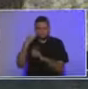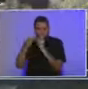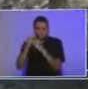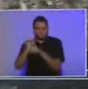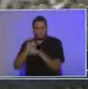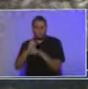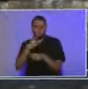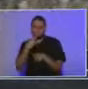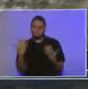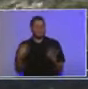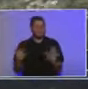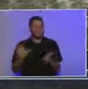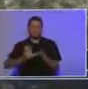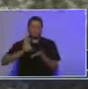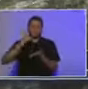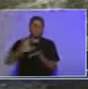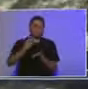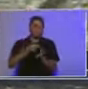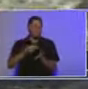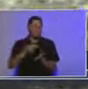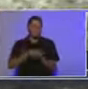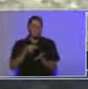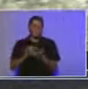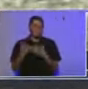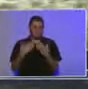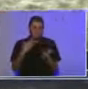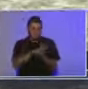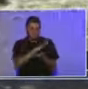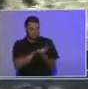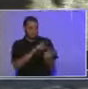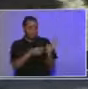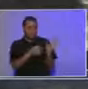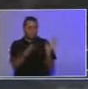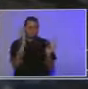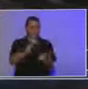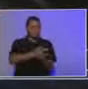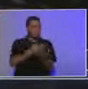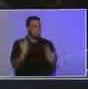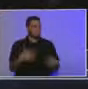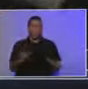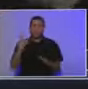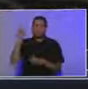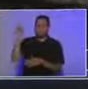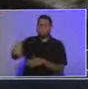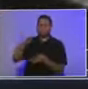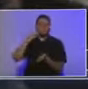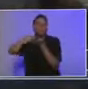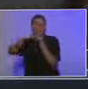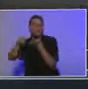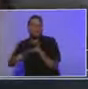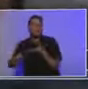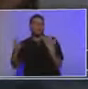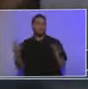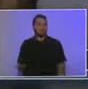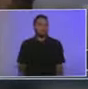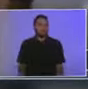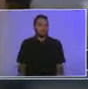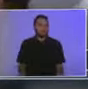el dinero con la documentación que ellos tengan, denlo por buena y después hacen una auditoría. Esa es una opción. Si